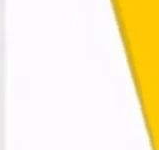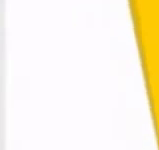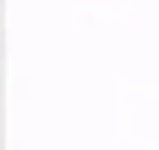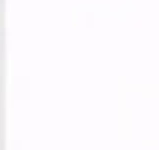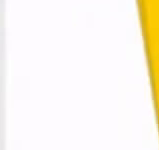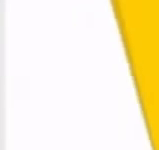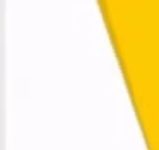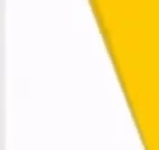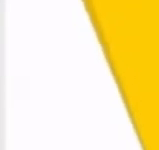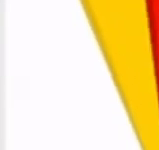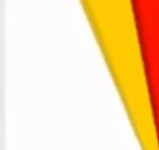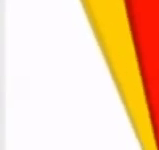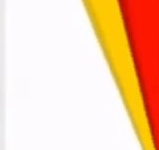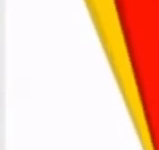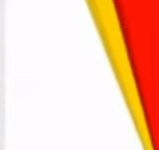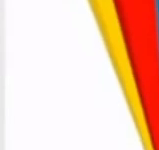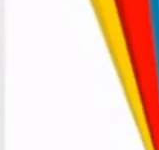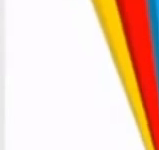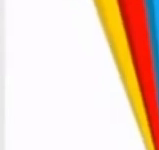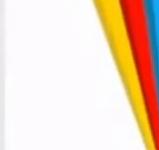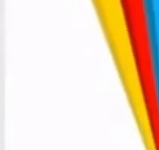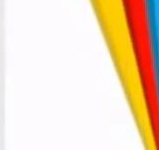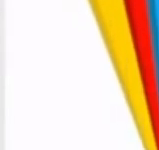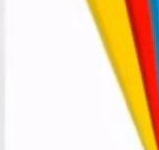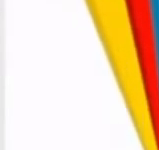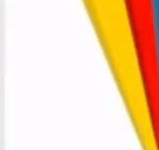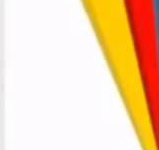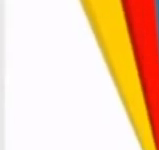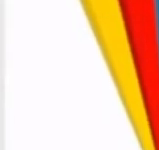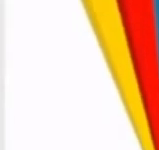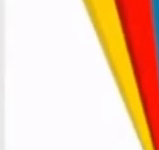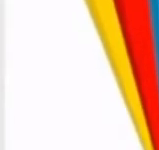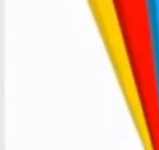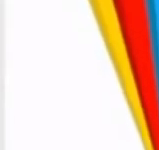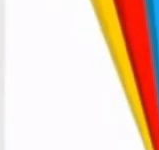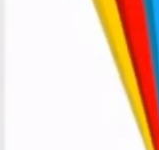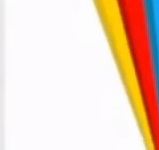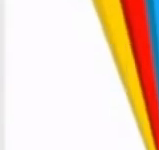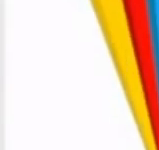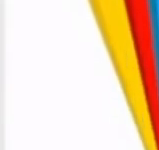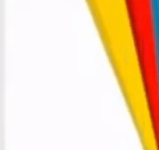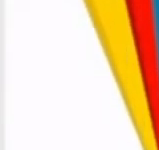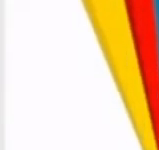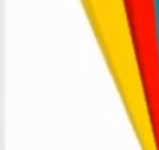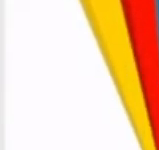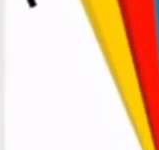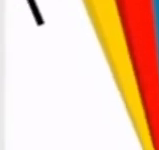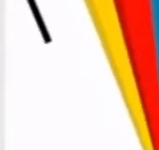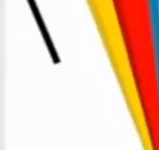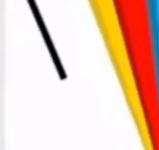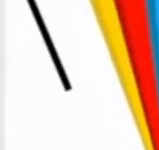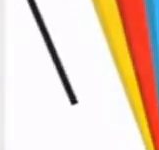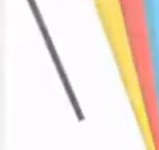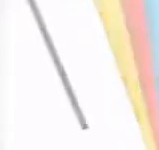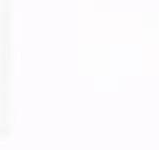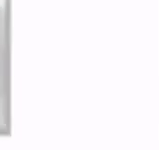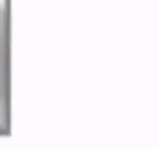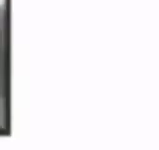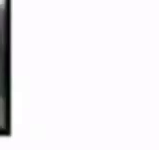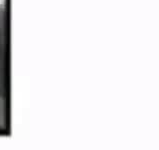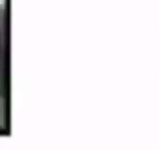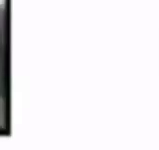Las palabras siempre están al alcance de todos, así que sean todos bienvenidos a nuestras habitaciones propias de la dichosa